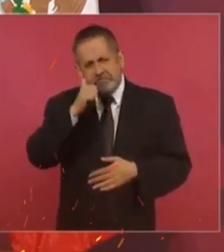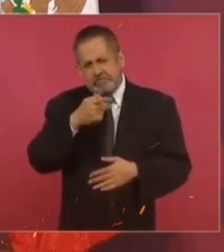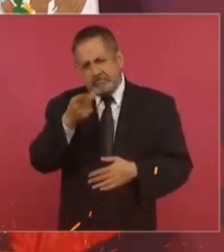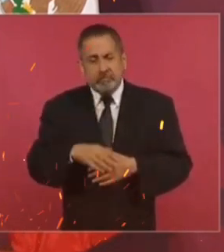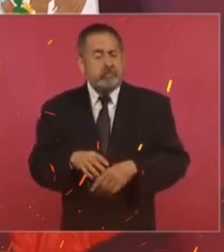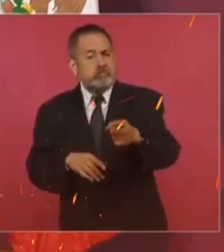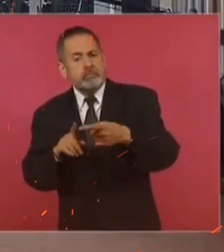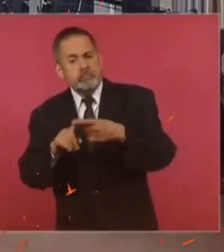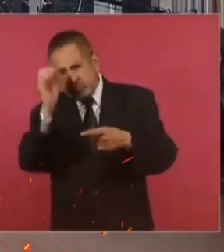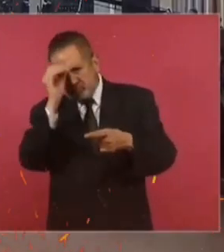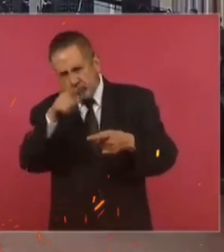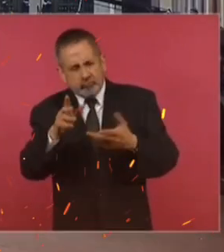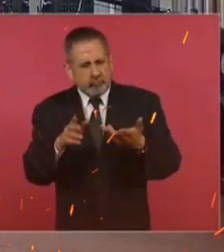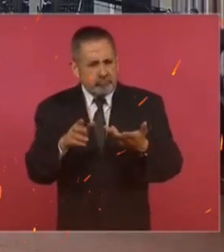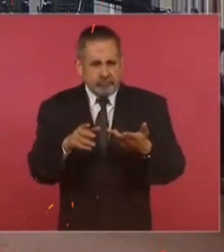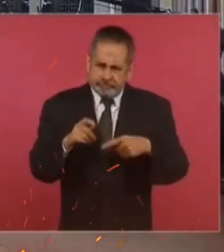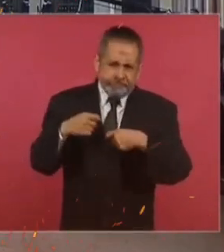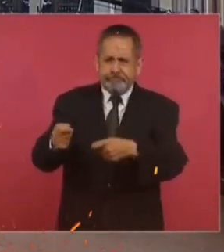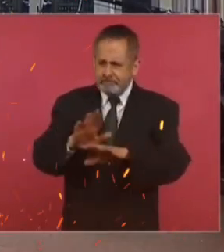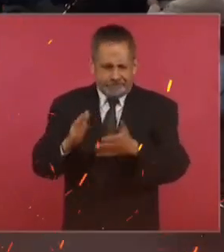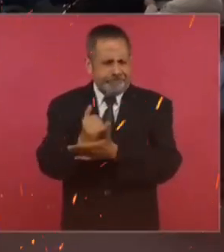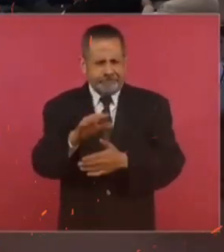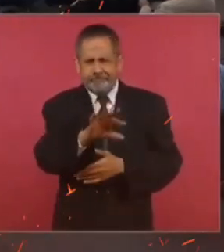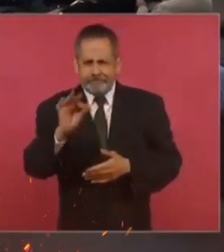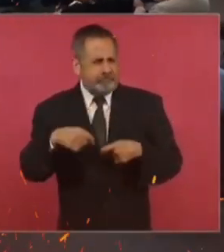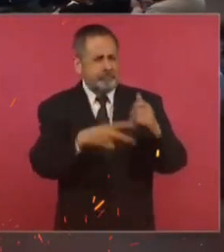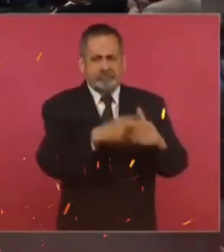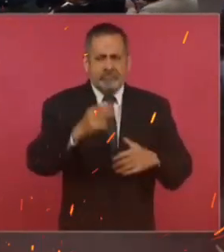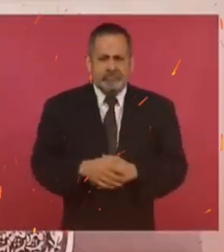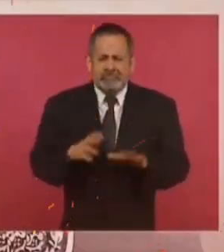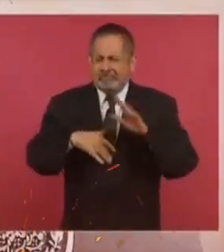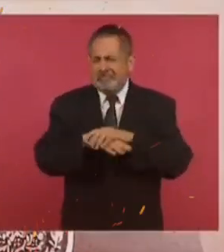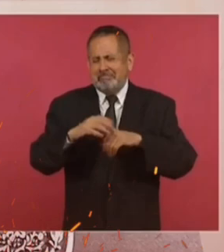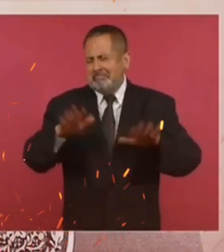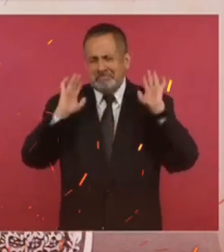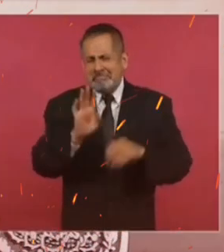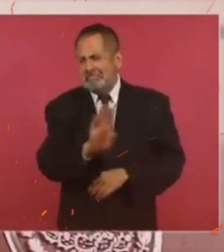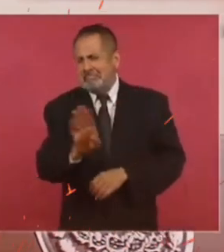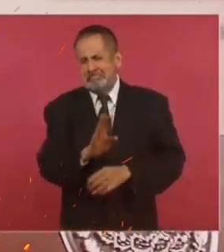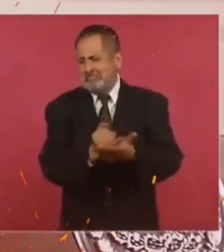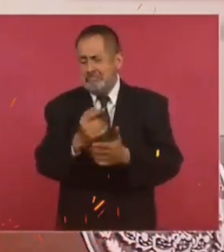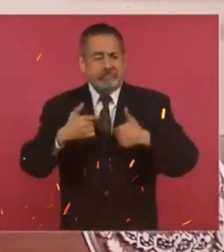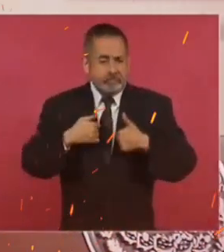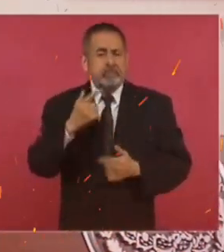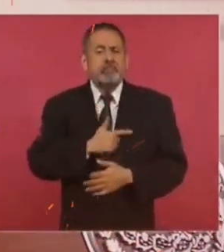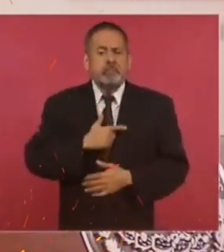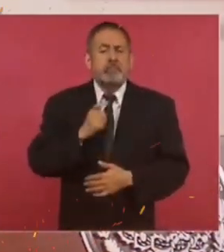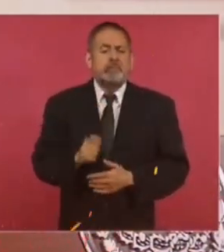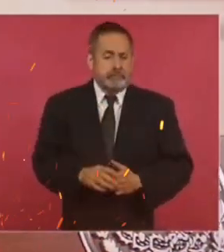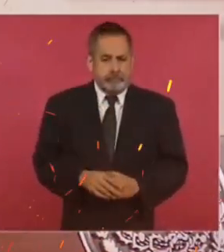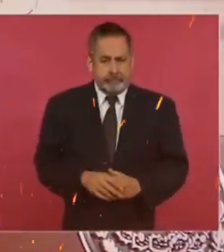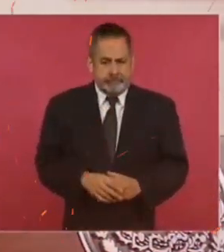Pero sí tiene opinión también para que se destraben estos nombramientos o que se queden vacantes. Pues que lo resuelvan ellos. A mí lo que me gustaría es que